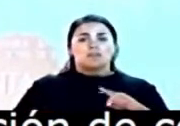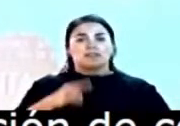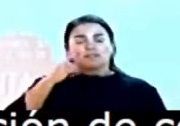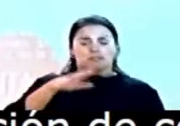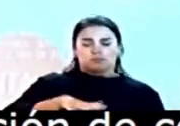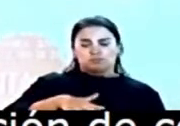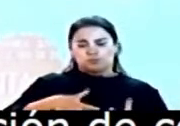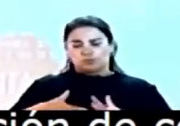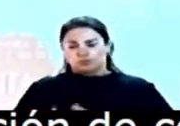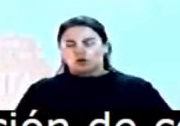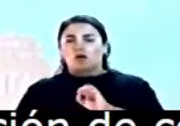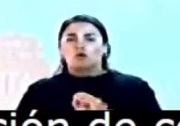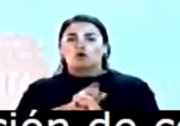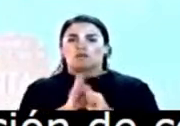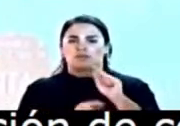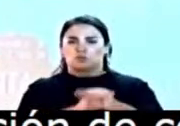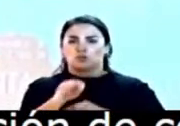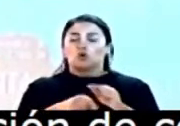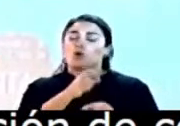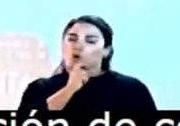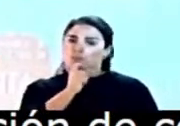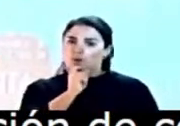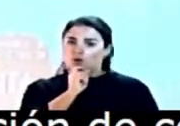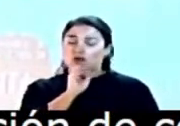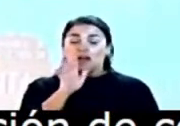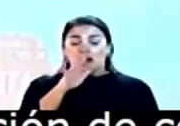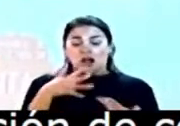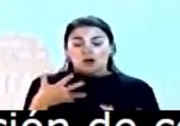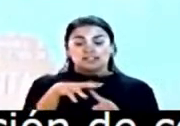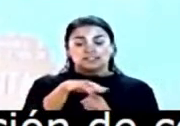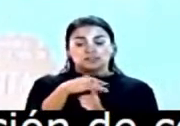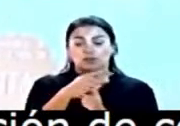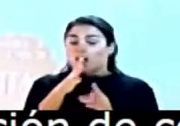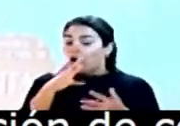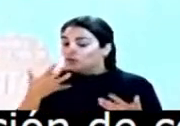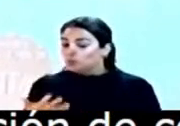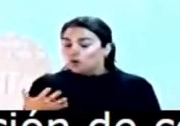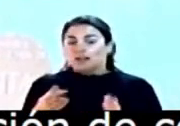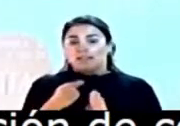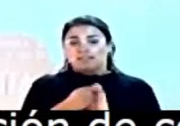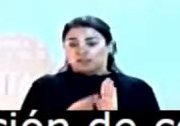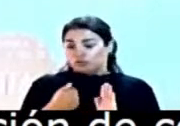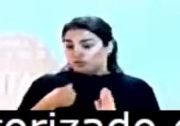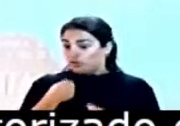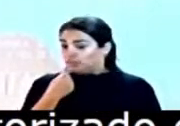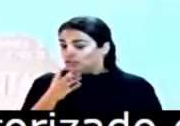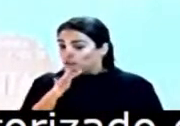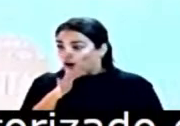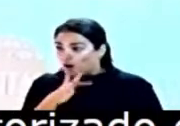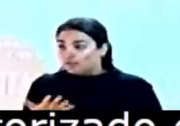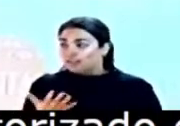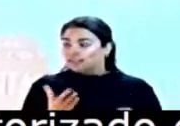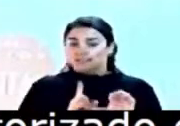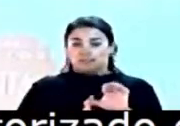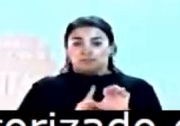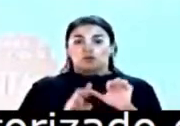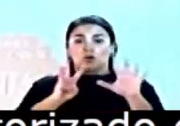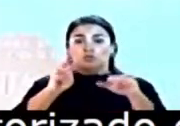evolución de la pandemia. En estos momentos, y con los datos que yo te acabo de decir, en el que Extremadura tiene